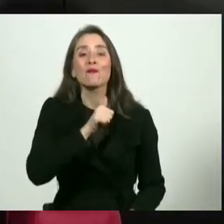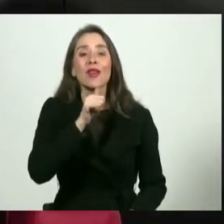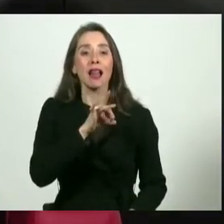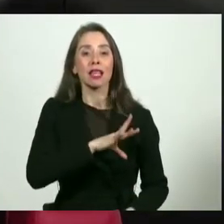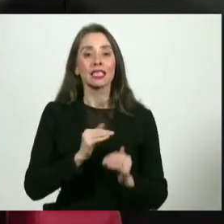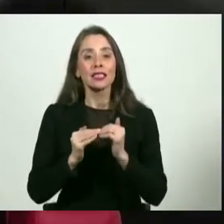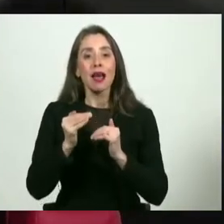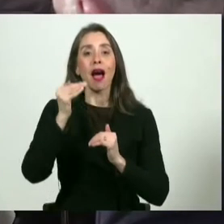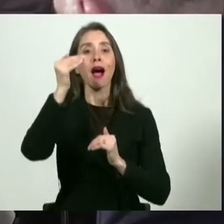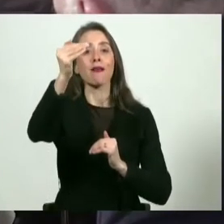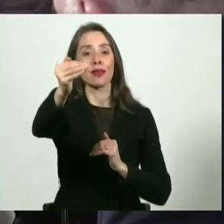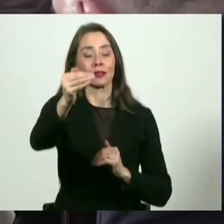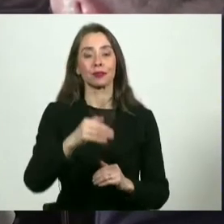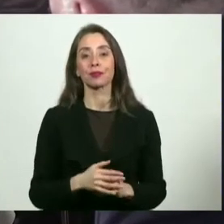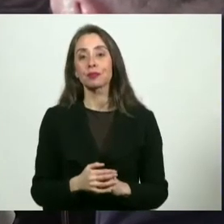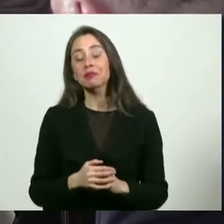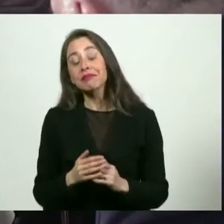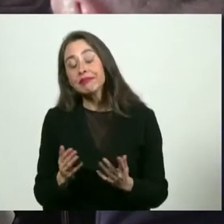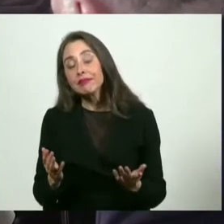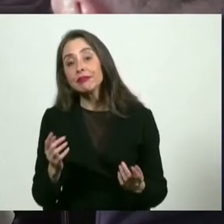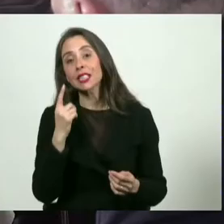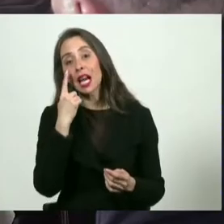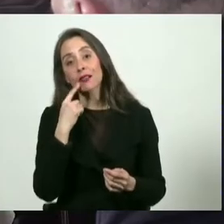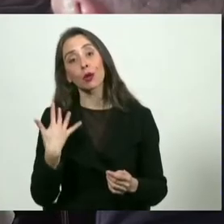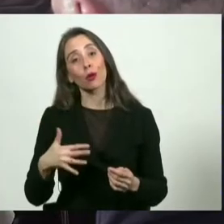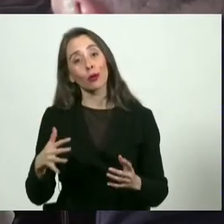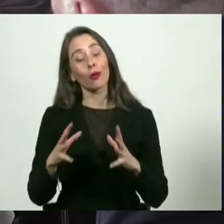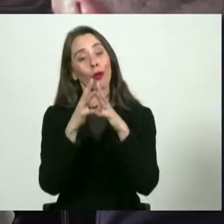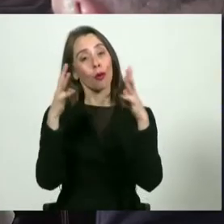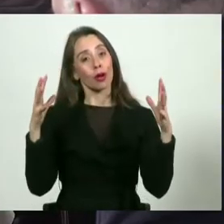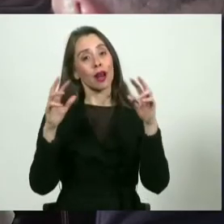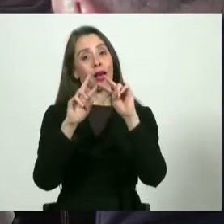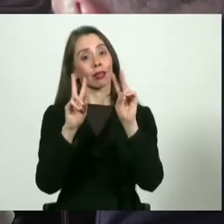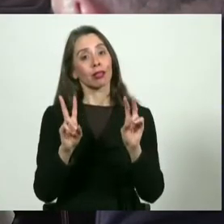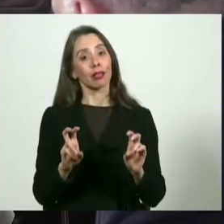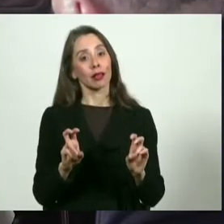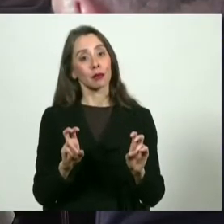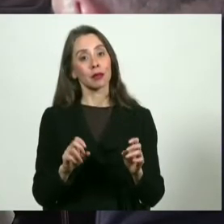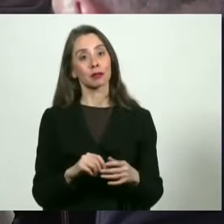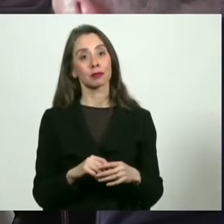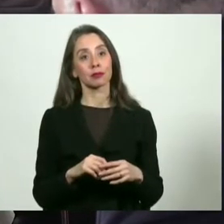más? A ver, un tremendo tema.